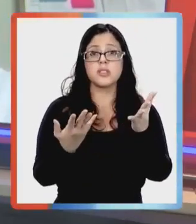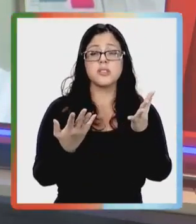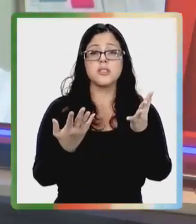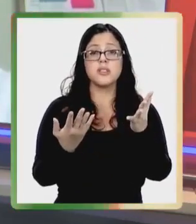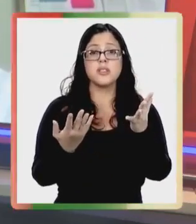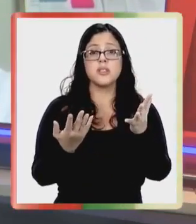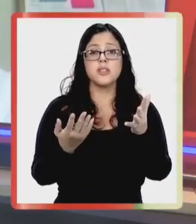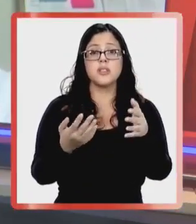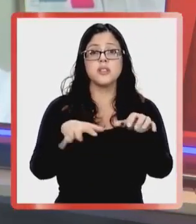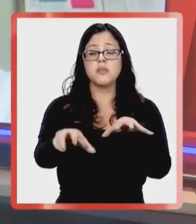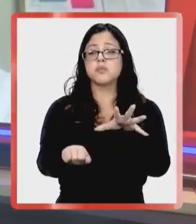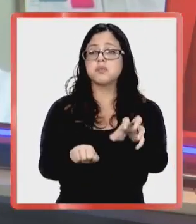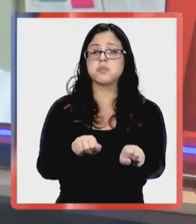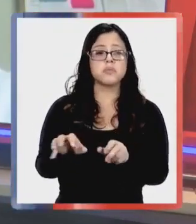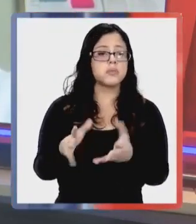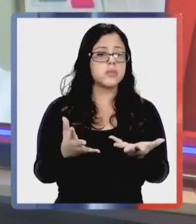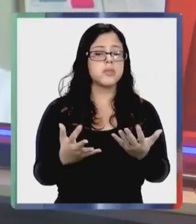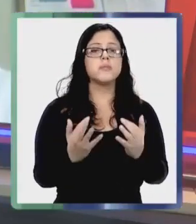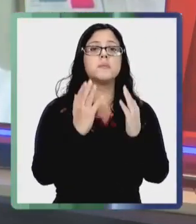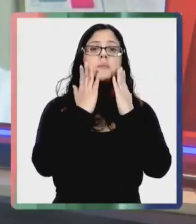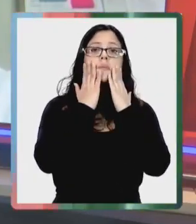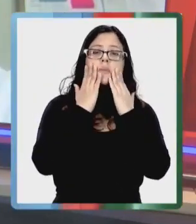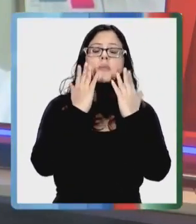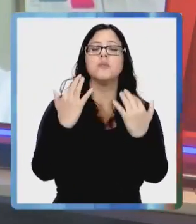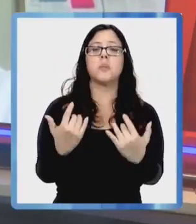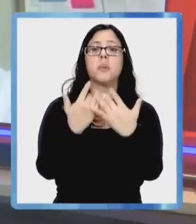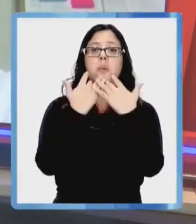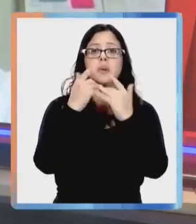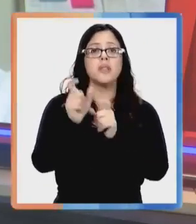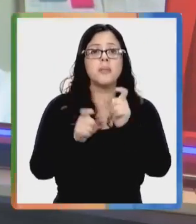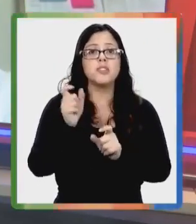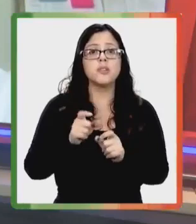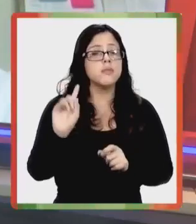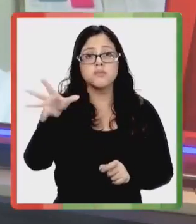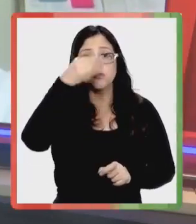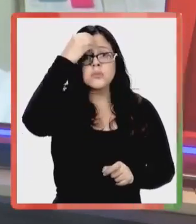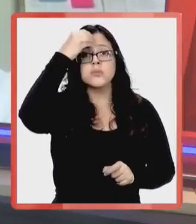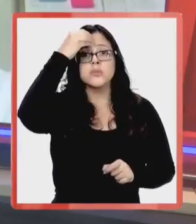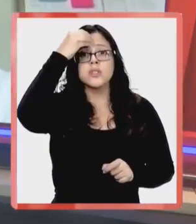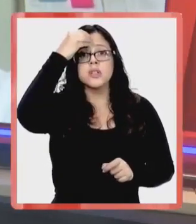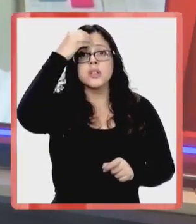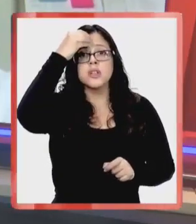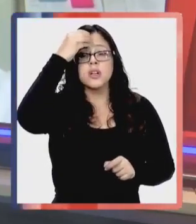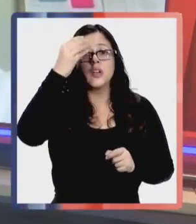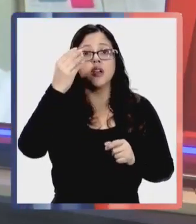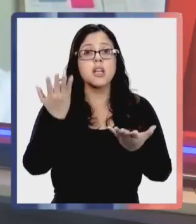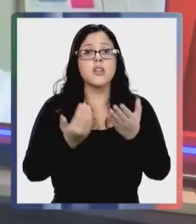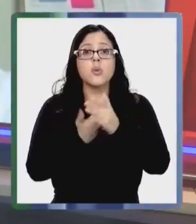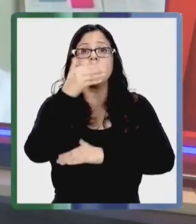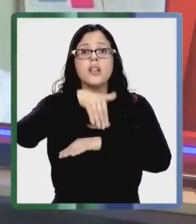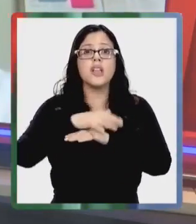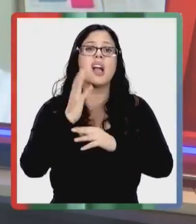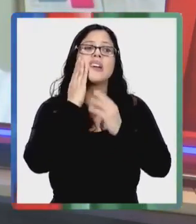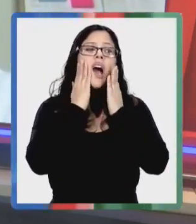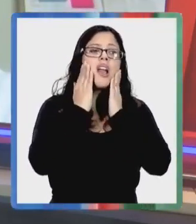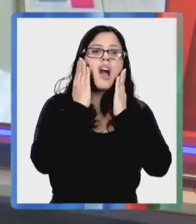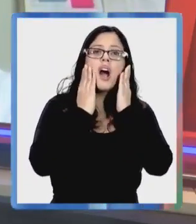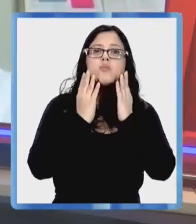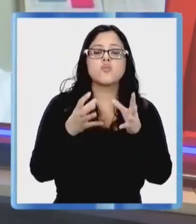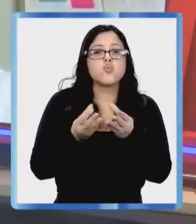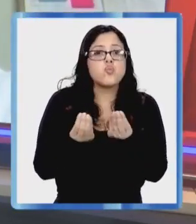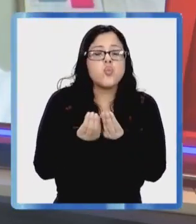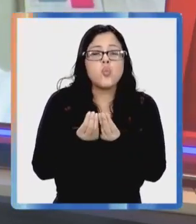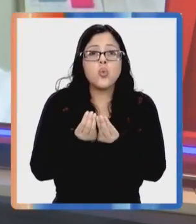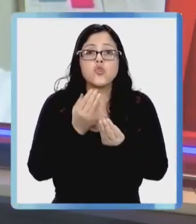en los que nosotros trasladamos, ¿verdad?, los distintos patógenos. Y la gente no se da cuenta que durante el día nos tocamos muchas veces la cara con las